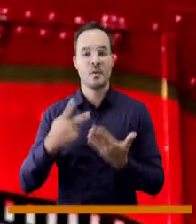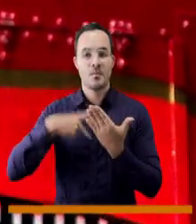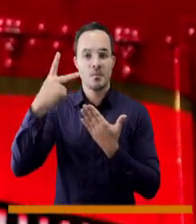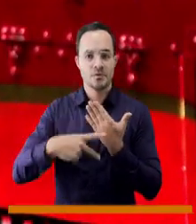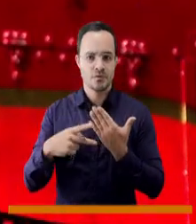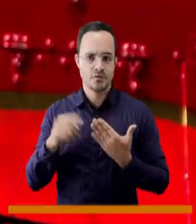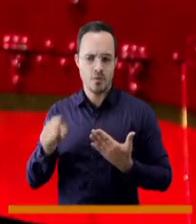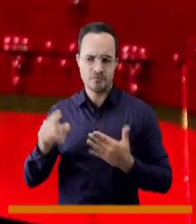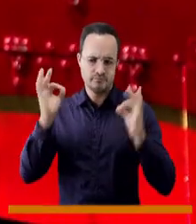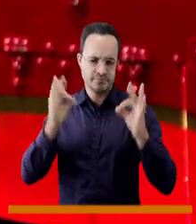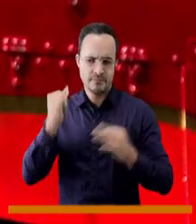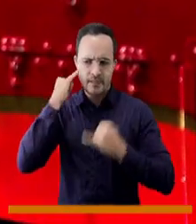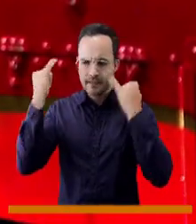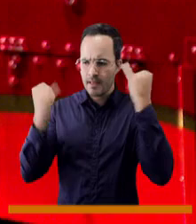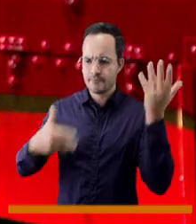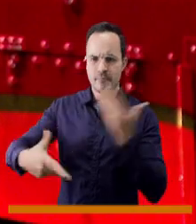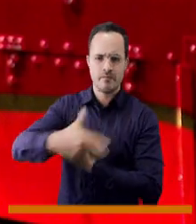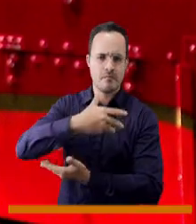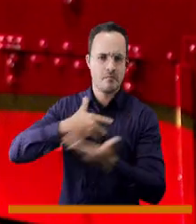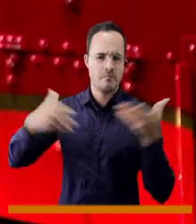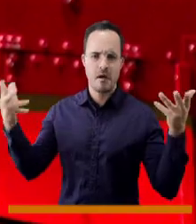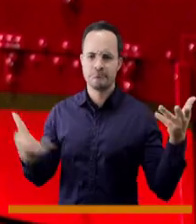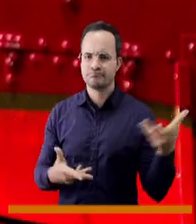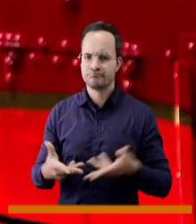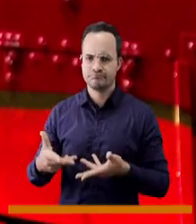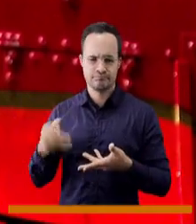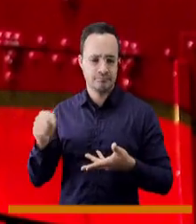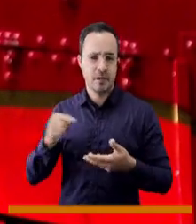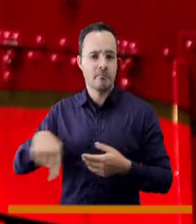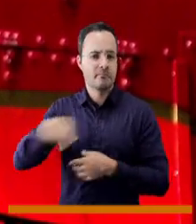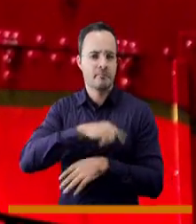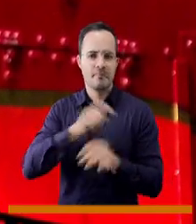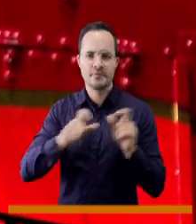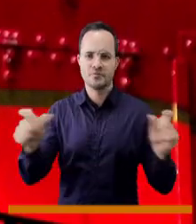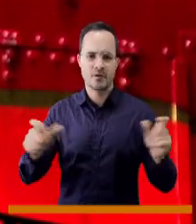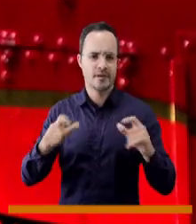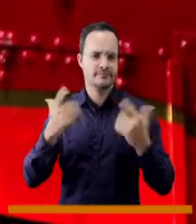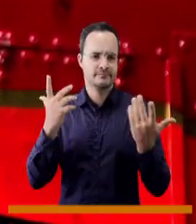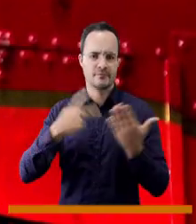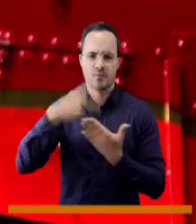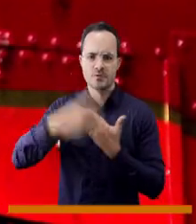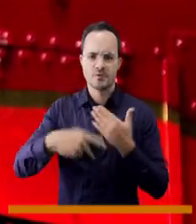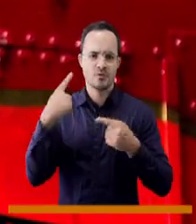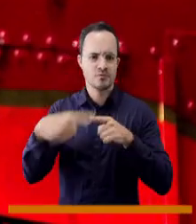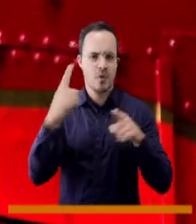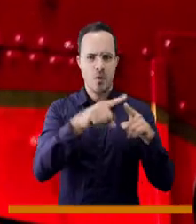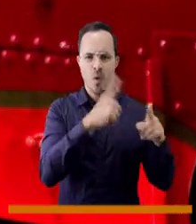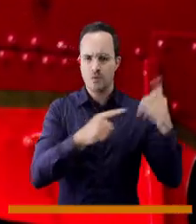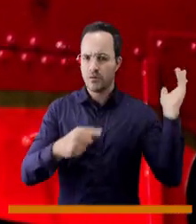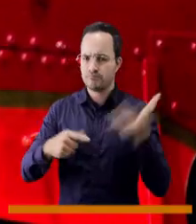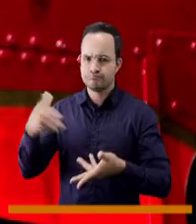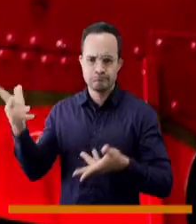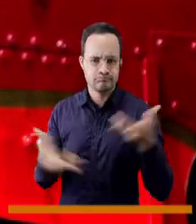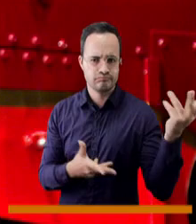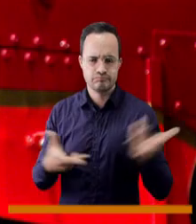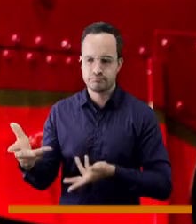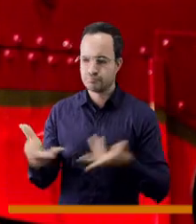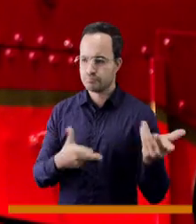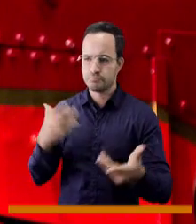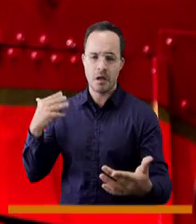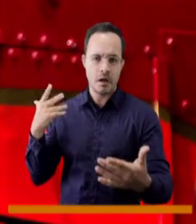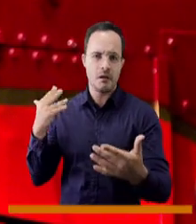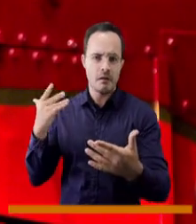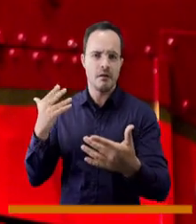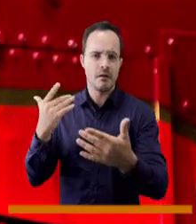un proyecto colectivo, colaborativo, en el que en diferentes momentos han estado